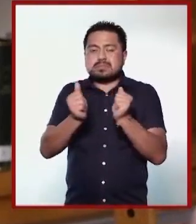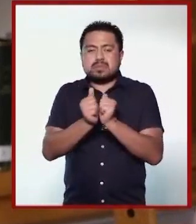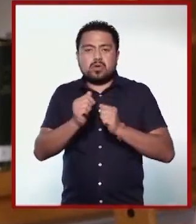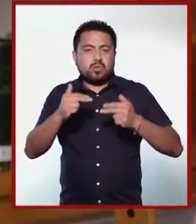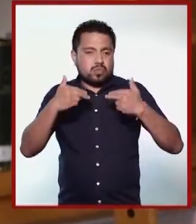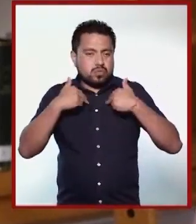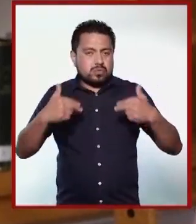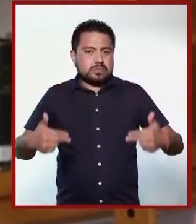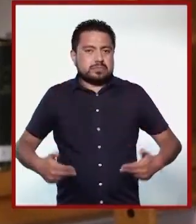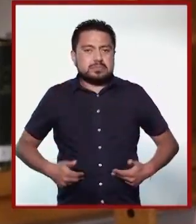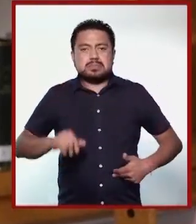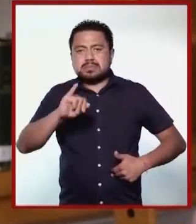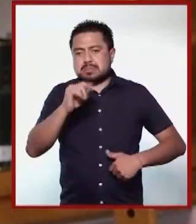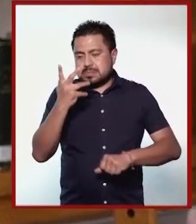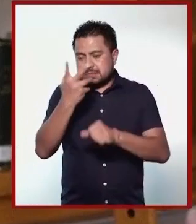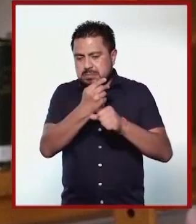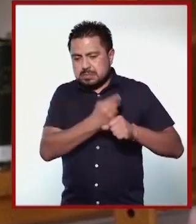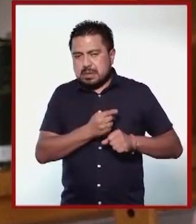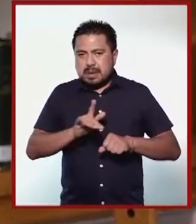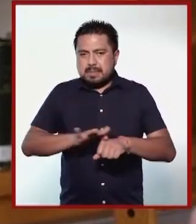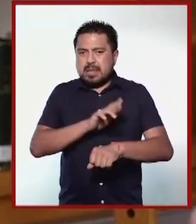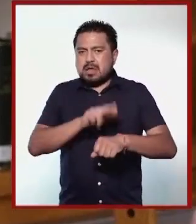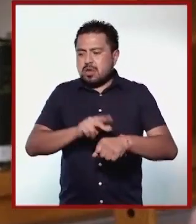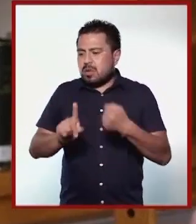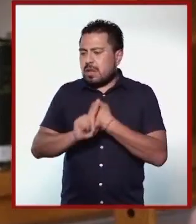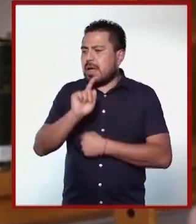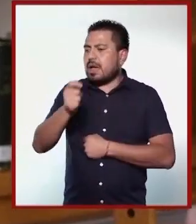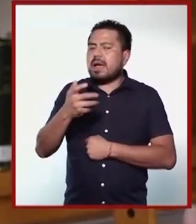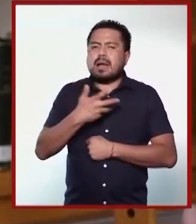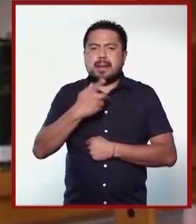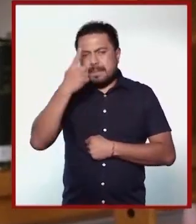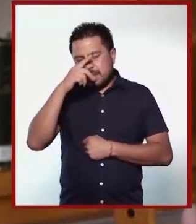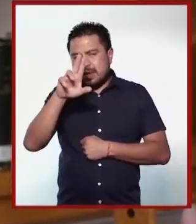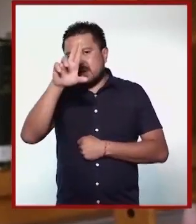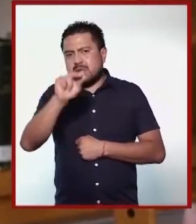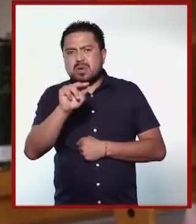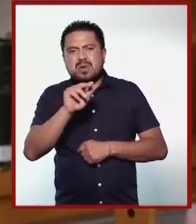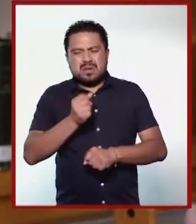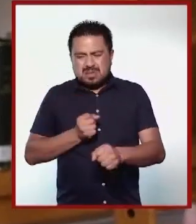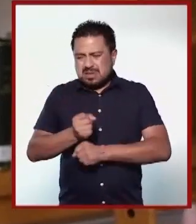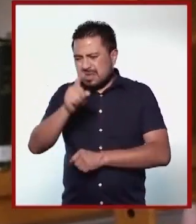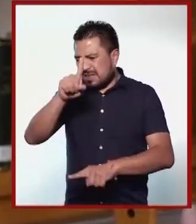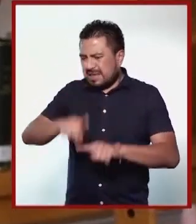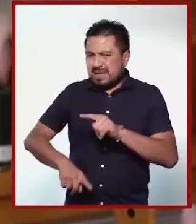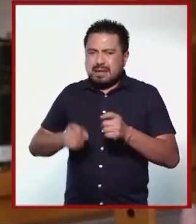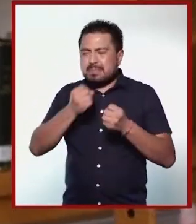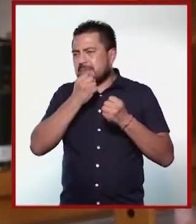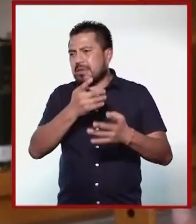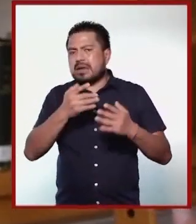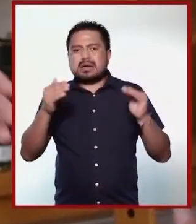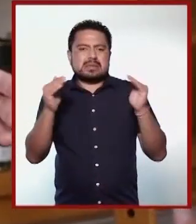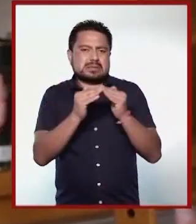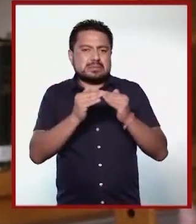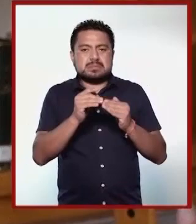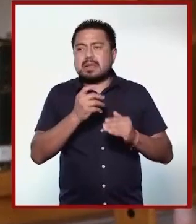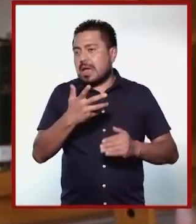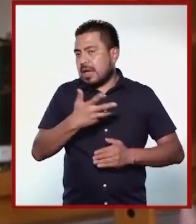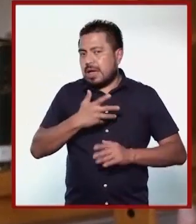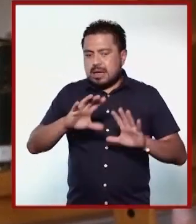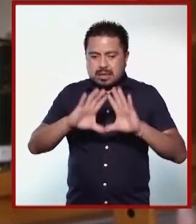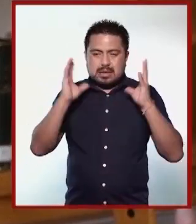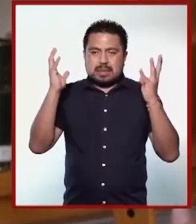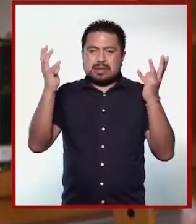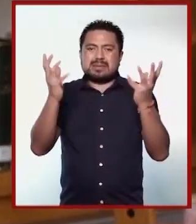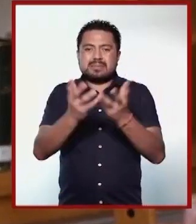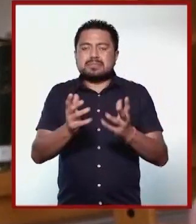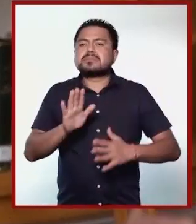humana si se arreglan los grandes problemas que tenemos, ¿no? Para no maltratar esta maravillosa casa que tenemos, que es el planeta